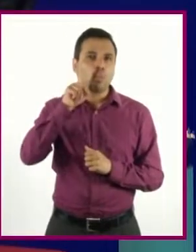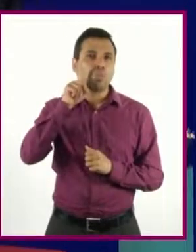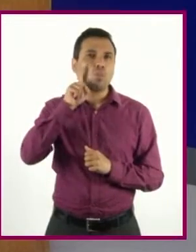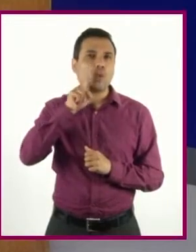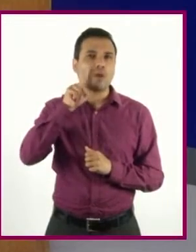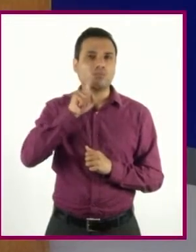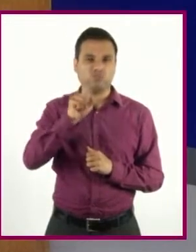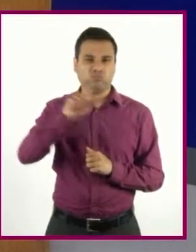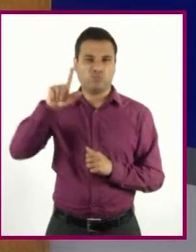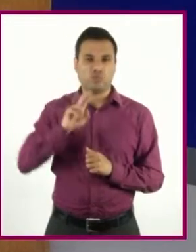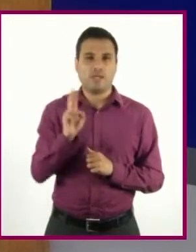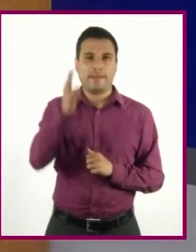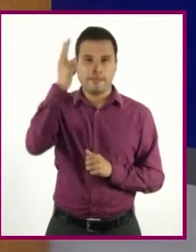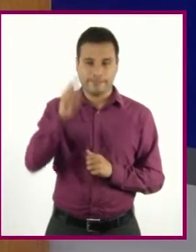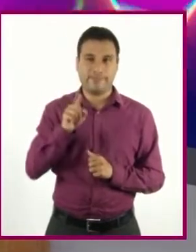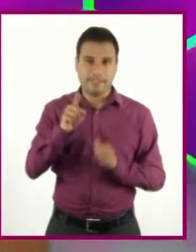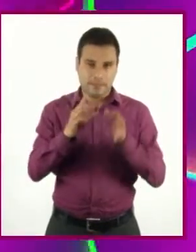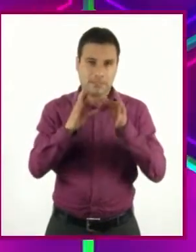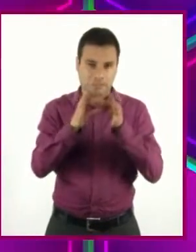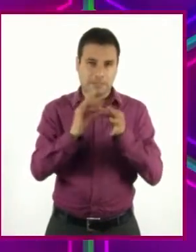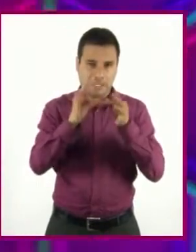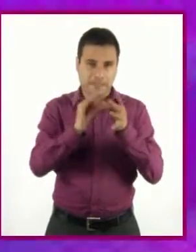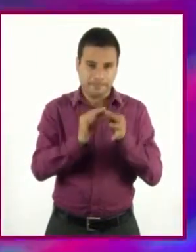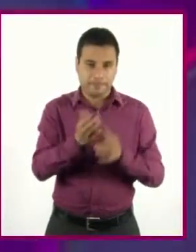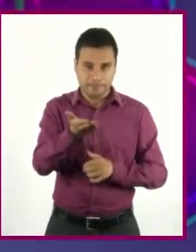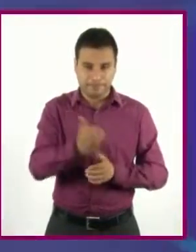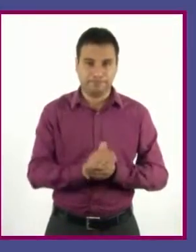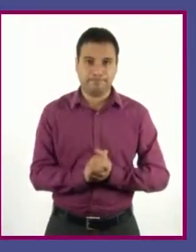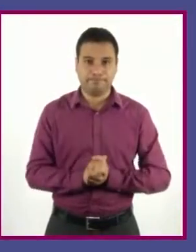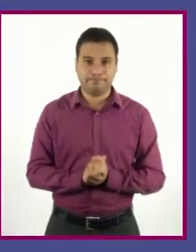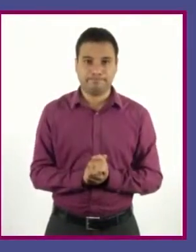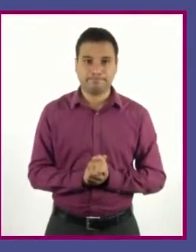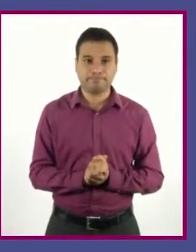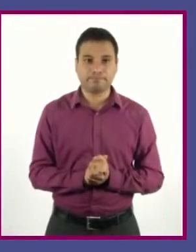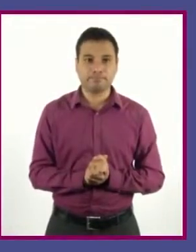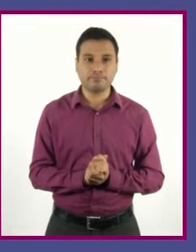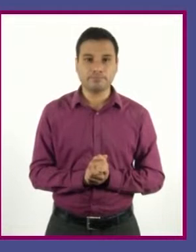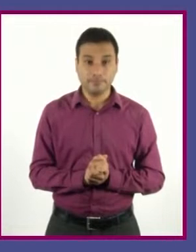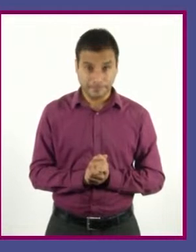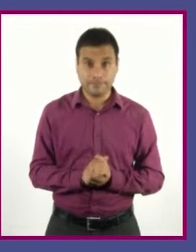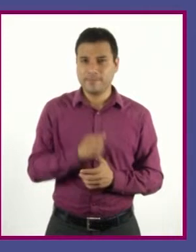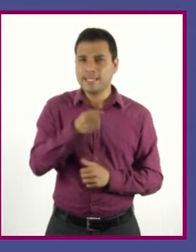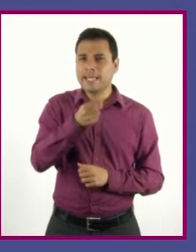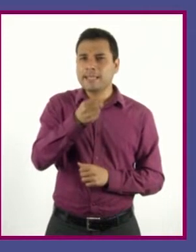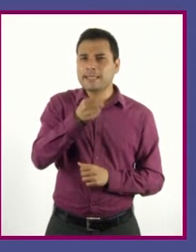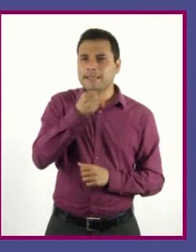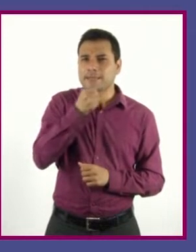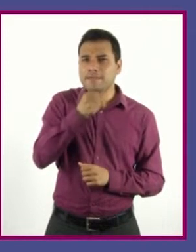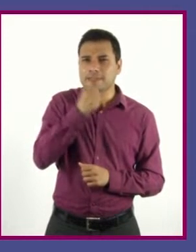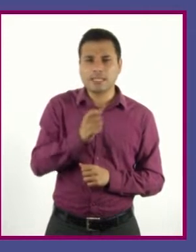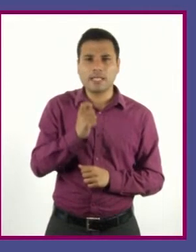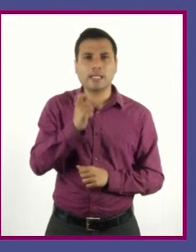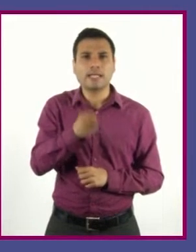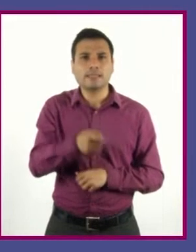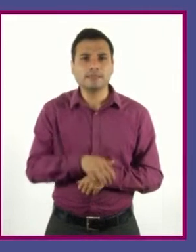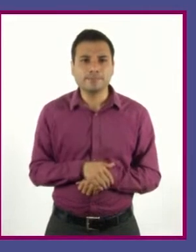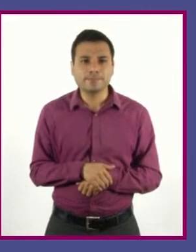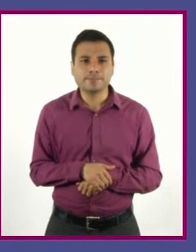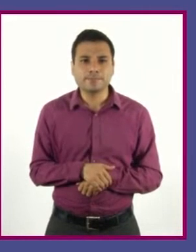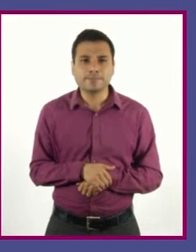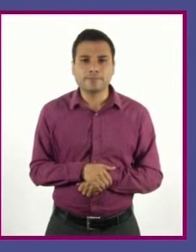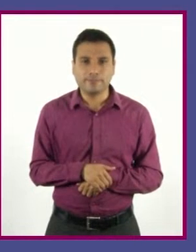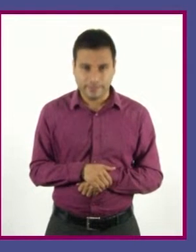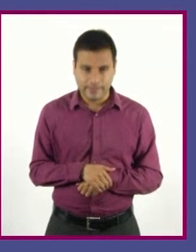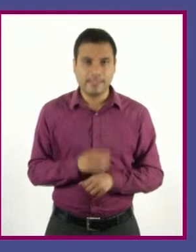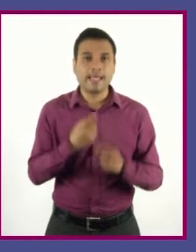Josefina Hernández Telles. En términos generales, la entrevista se concibe como un ejercicio objetivo